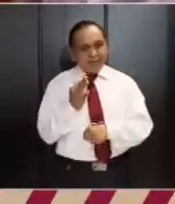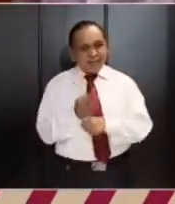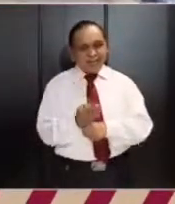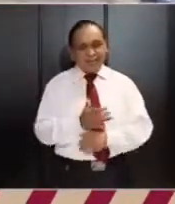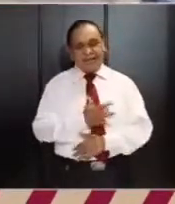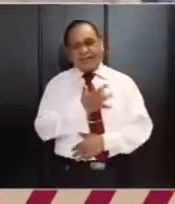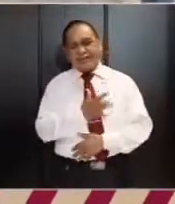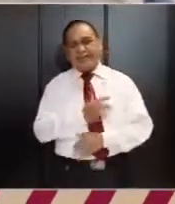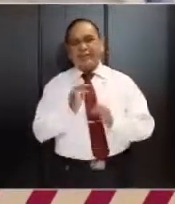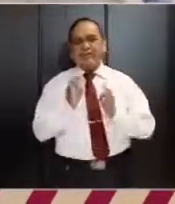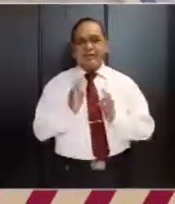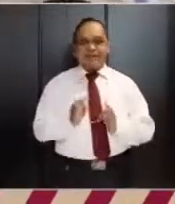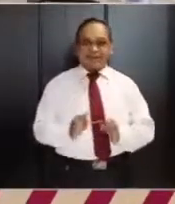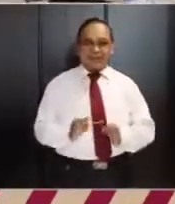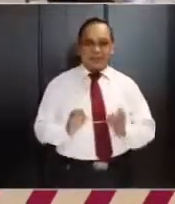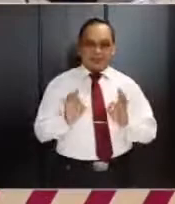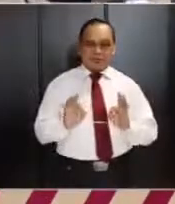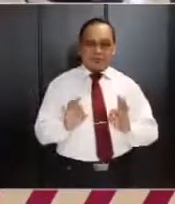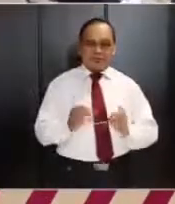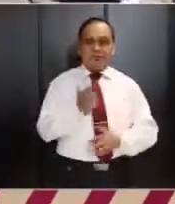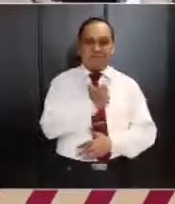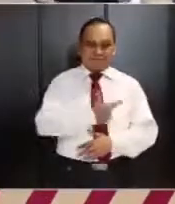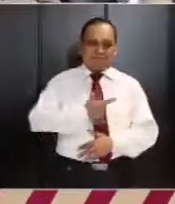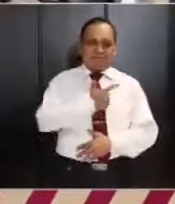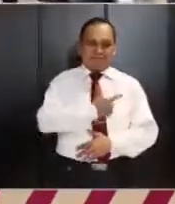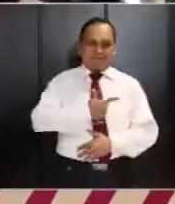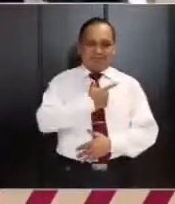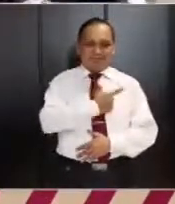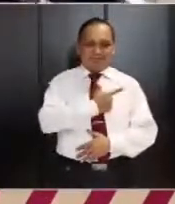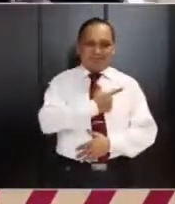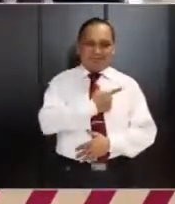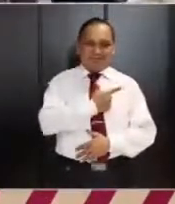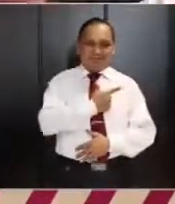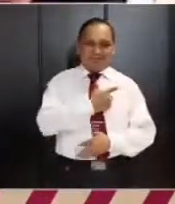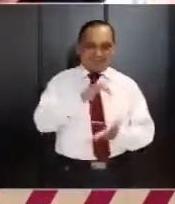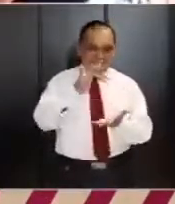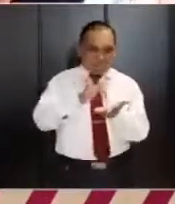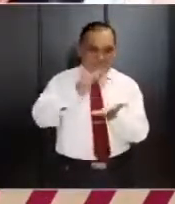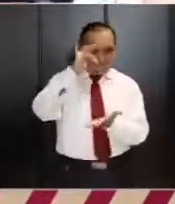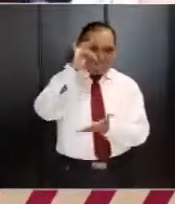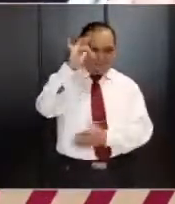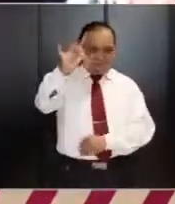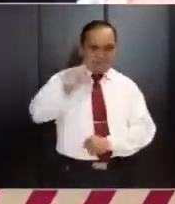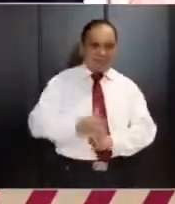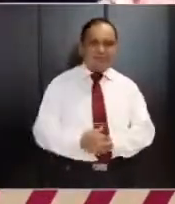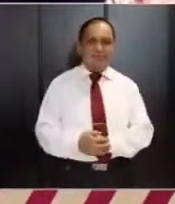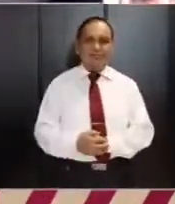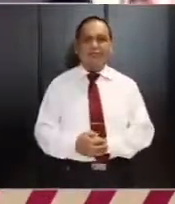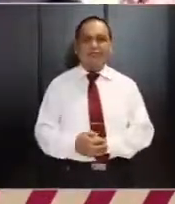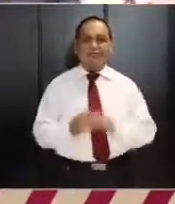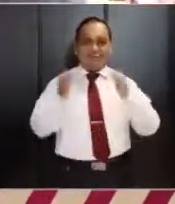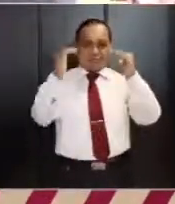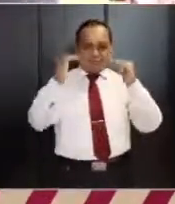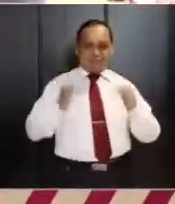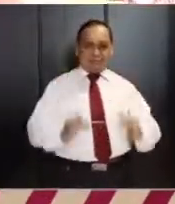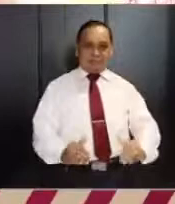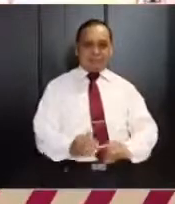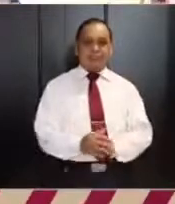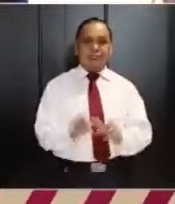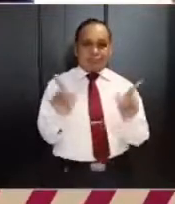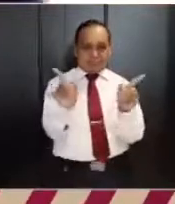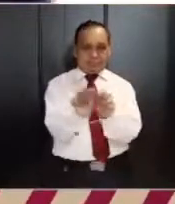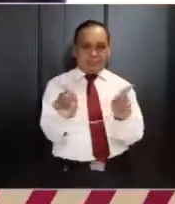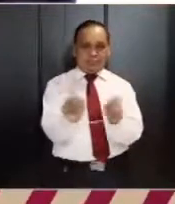cuándo lo repetimos, ya me gustó, ¿eh? Bueno, muy bien. Gracias. Ahora, nada más les quiero platicar muy